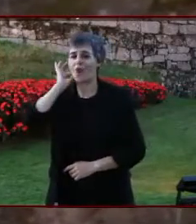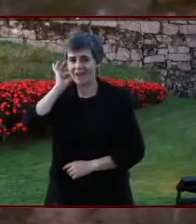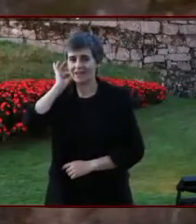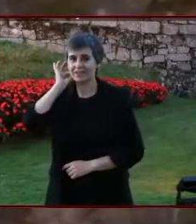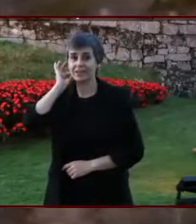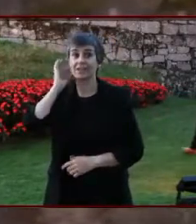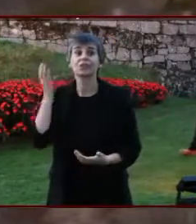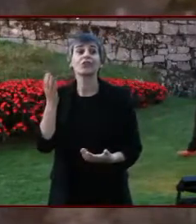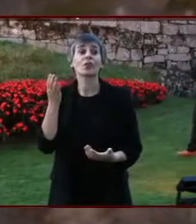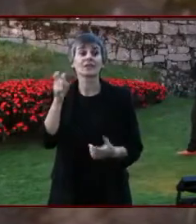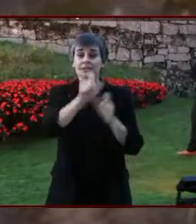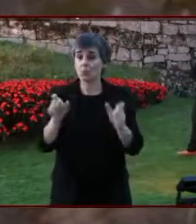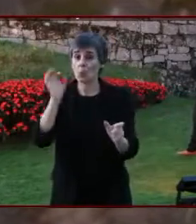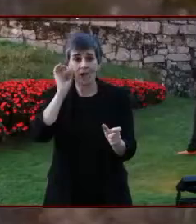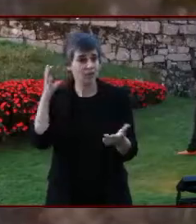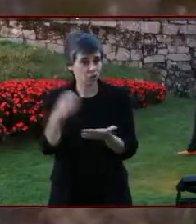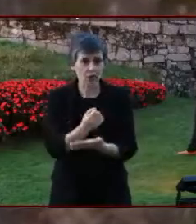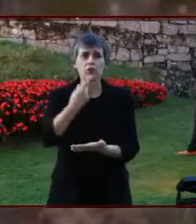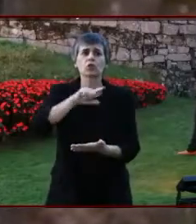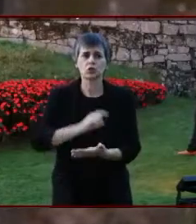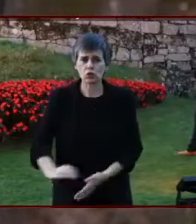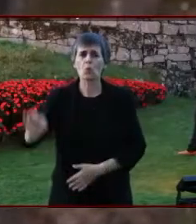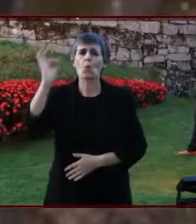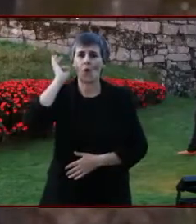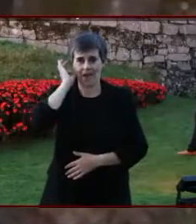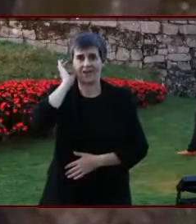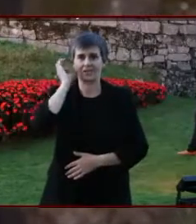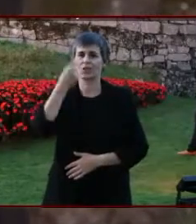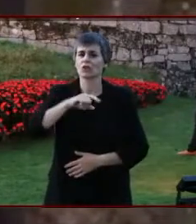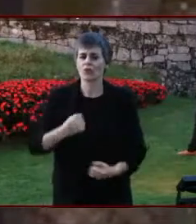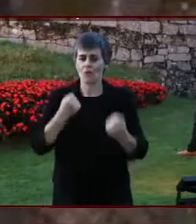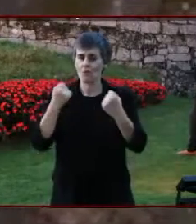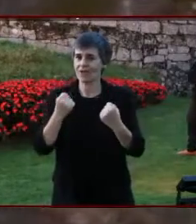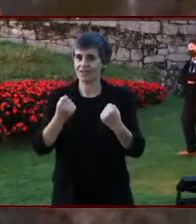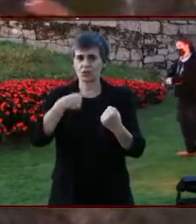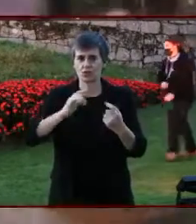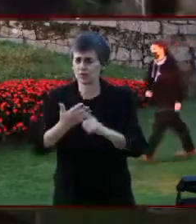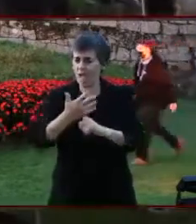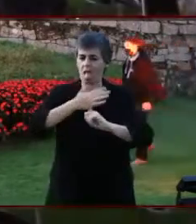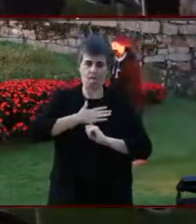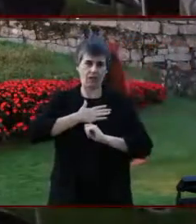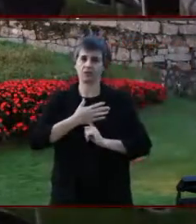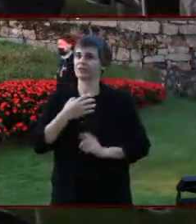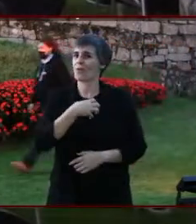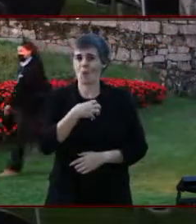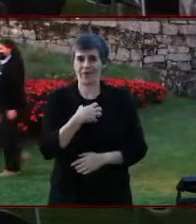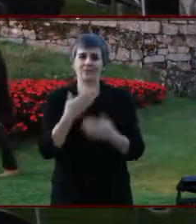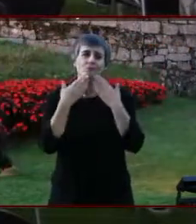somos mulleres, somos fortes, somos invencibles. Desfrutade. Grazas.